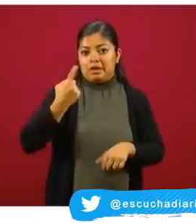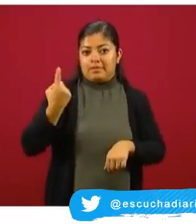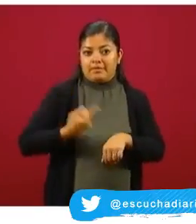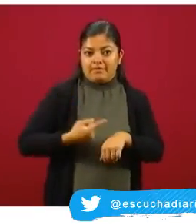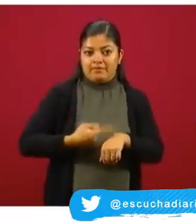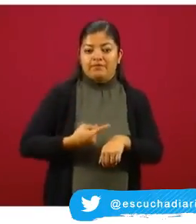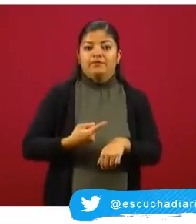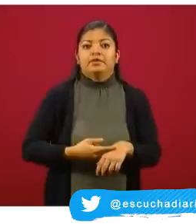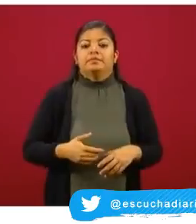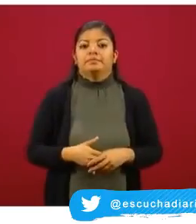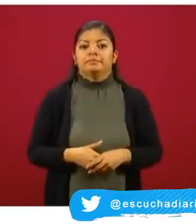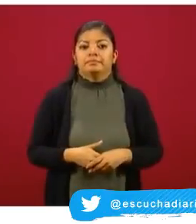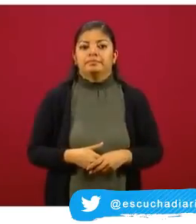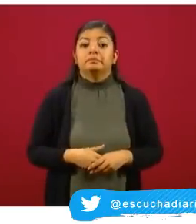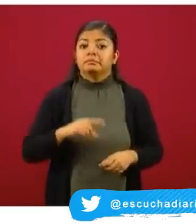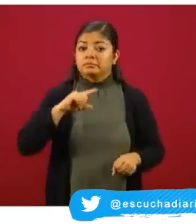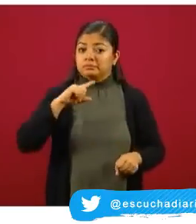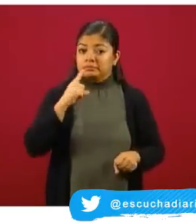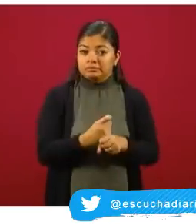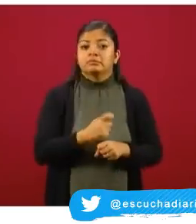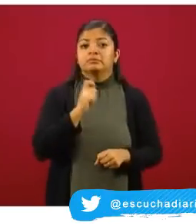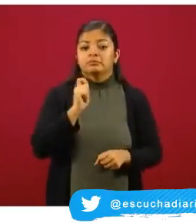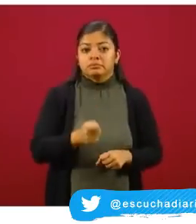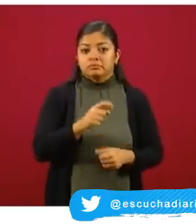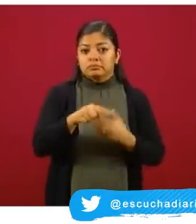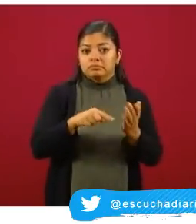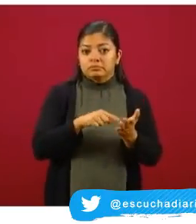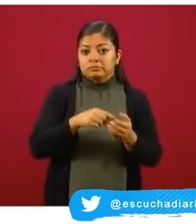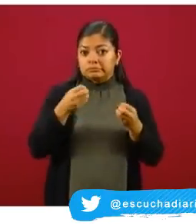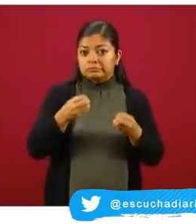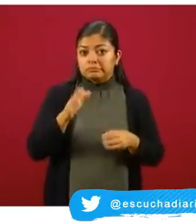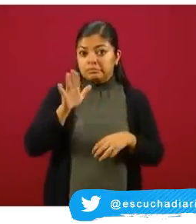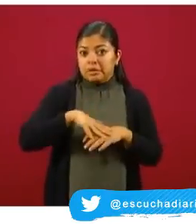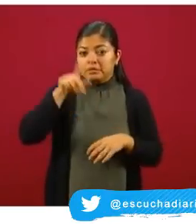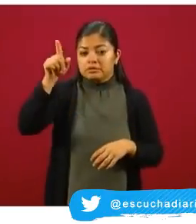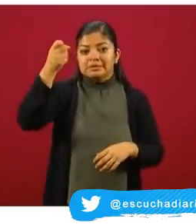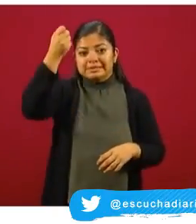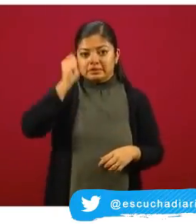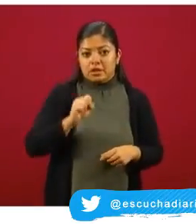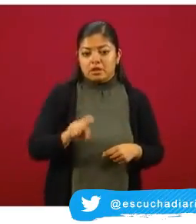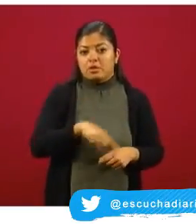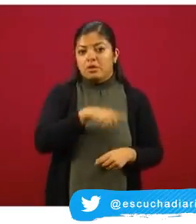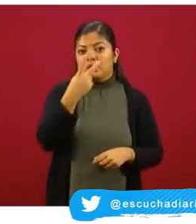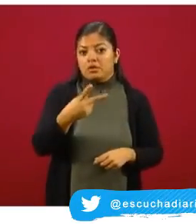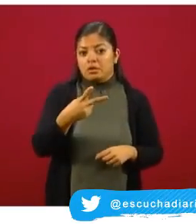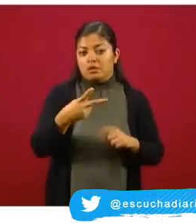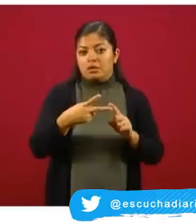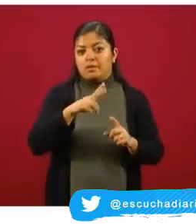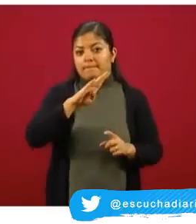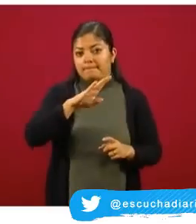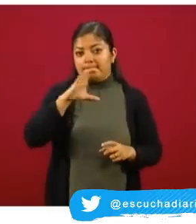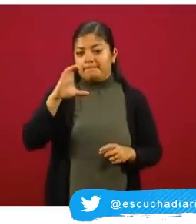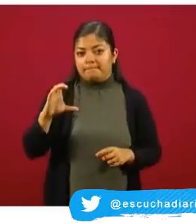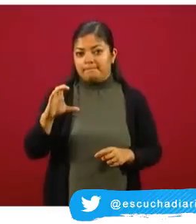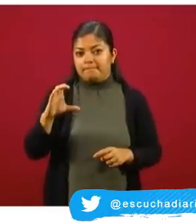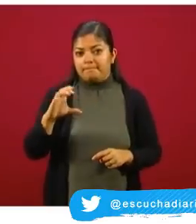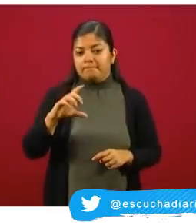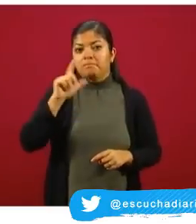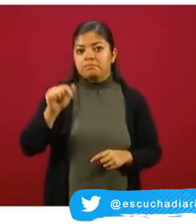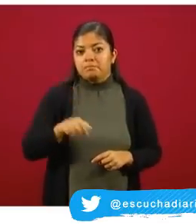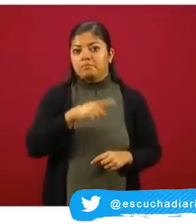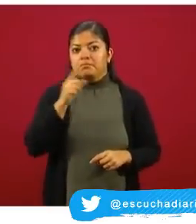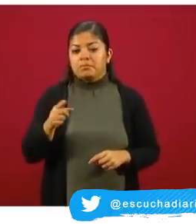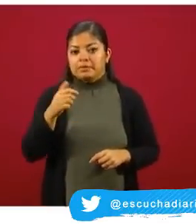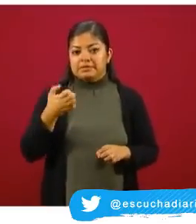Y el sitio más ocupado ahorita es Sinaloa, le sigue Baja California, le sigue el Estado